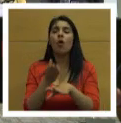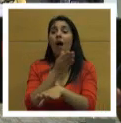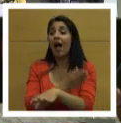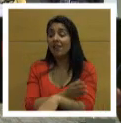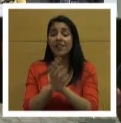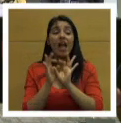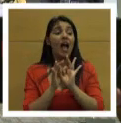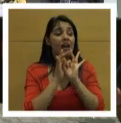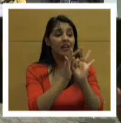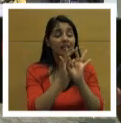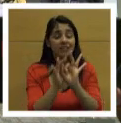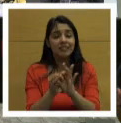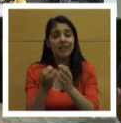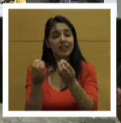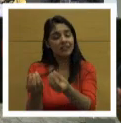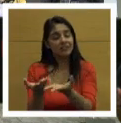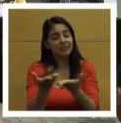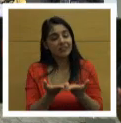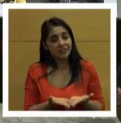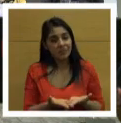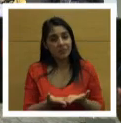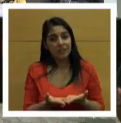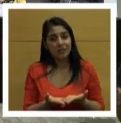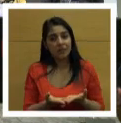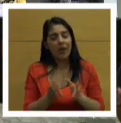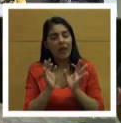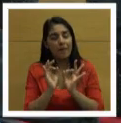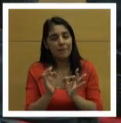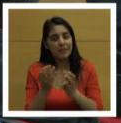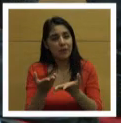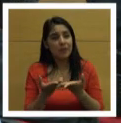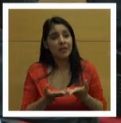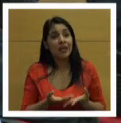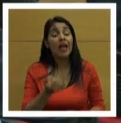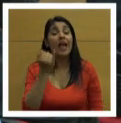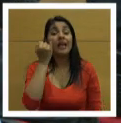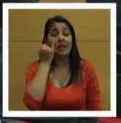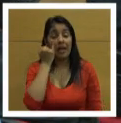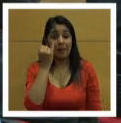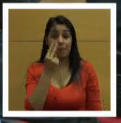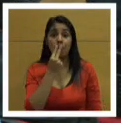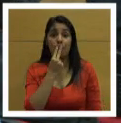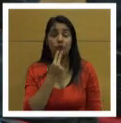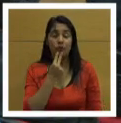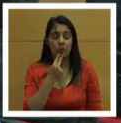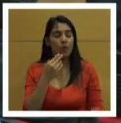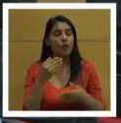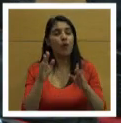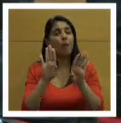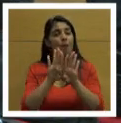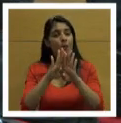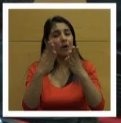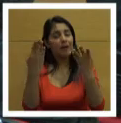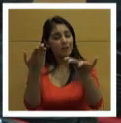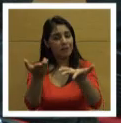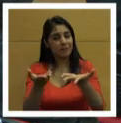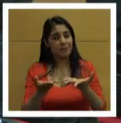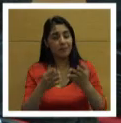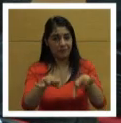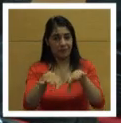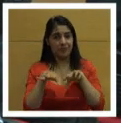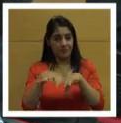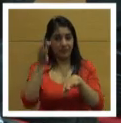agradecer la hospitalidad, la especial hospitalidad que ha tenido INACAP Puerto Montt abriendo sus puertas para recibir este seminario el día de